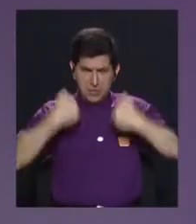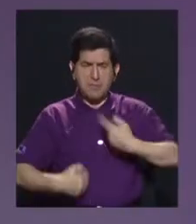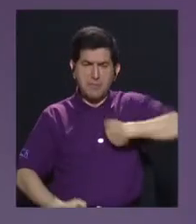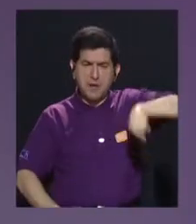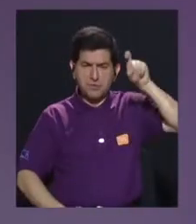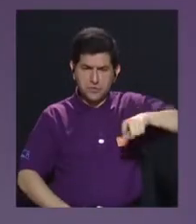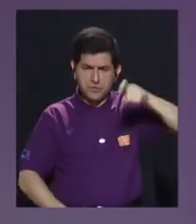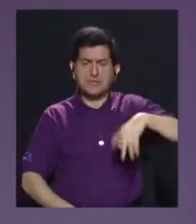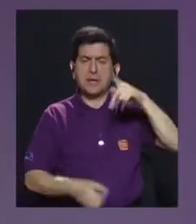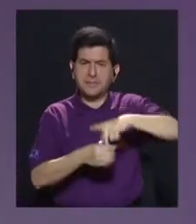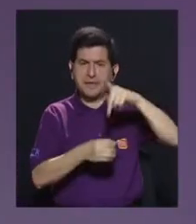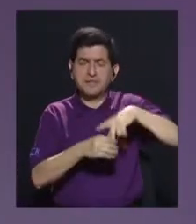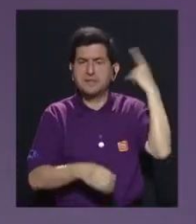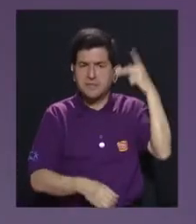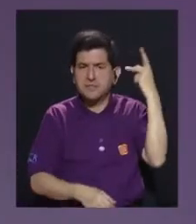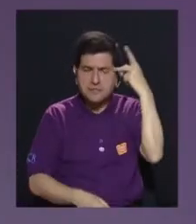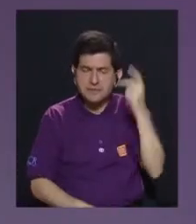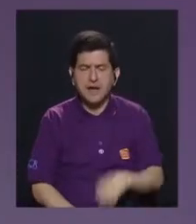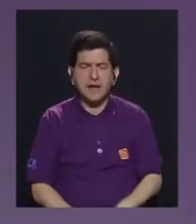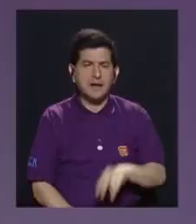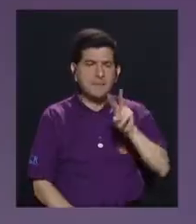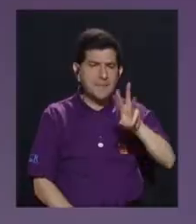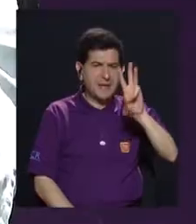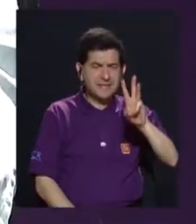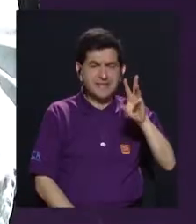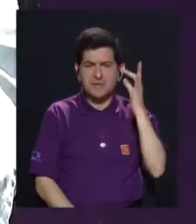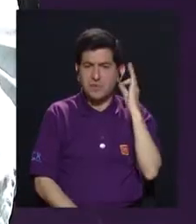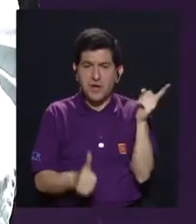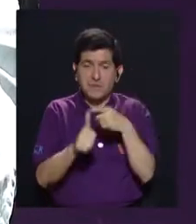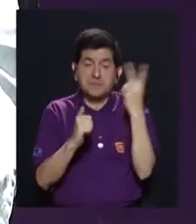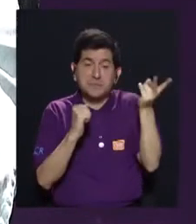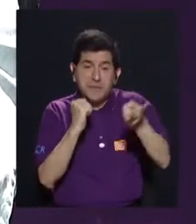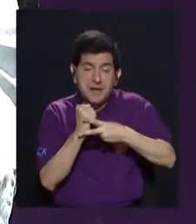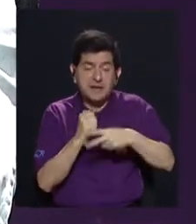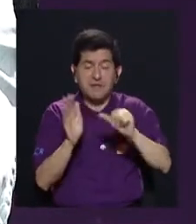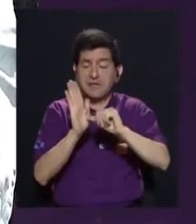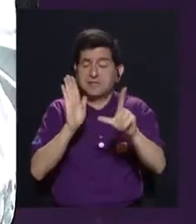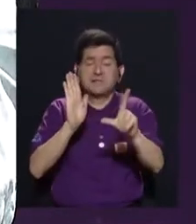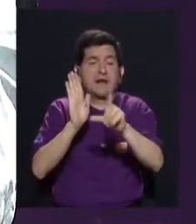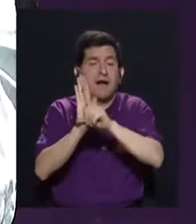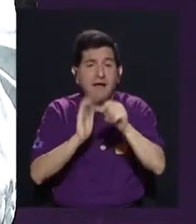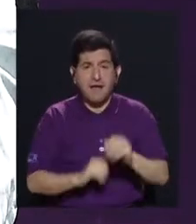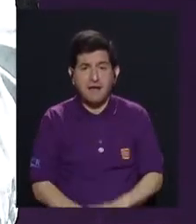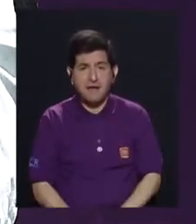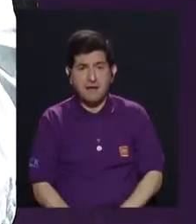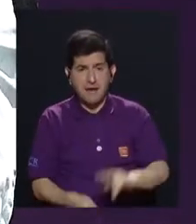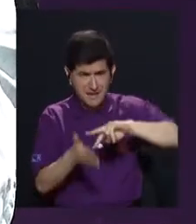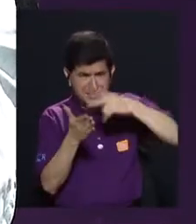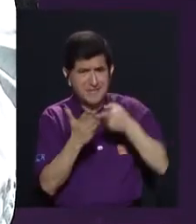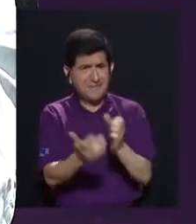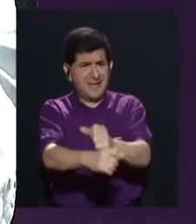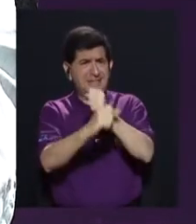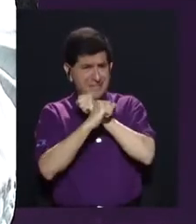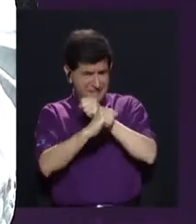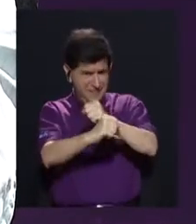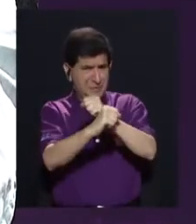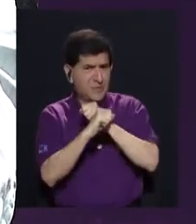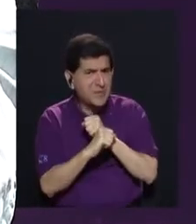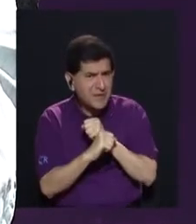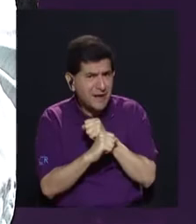que estar en la política ahora el hecho de que haya 26 mujeres por primera vez en la asamblea legislativa nos estará garantizando